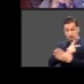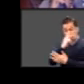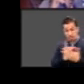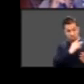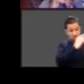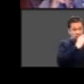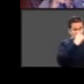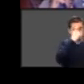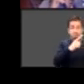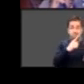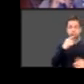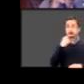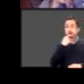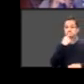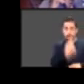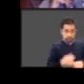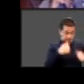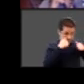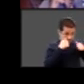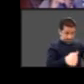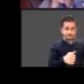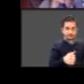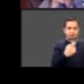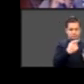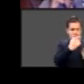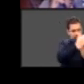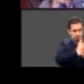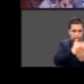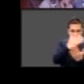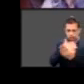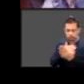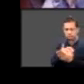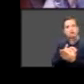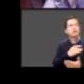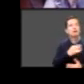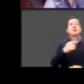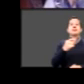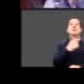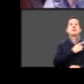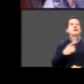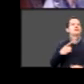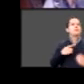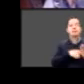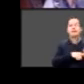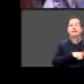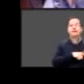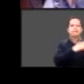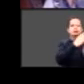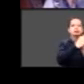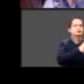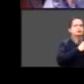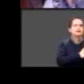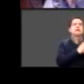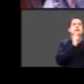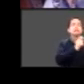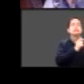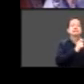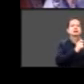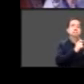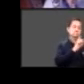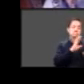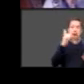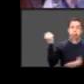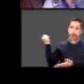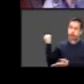primera infancia en principio respeten el presupuesto que les ha sido